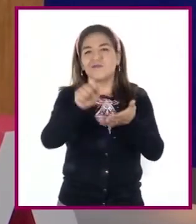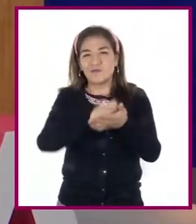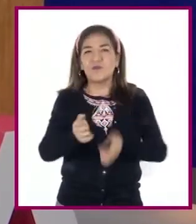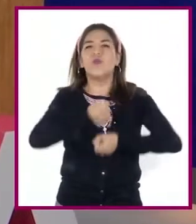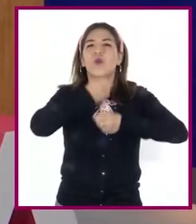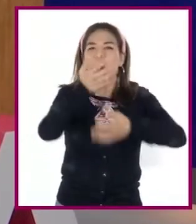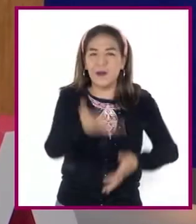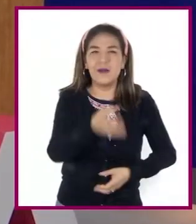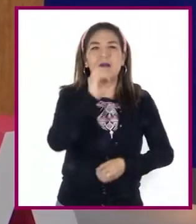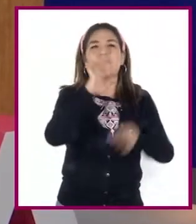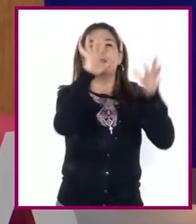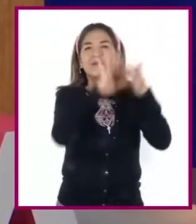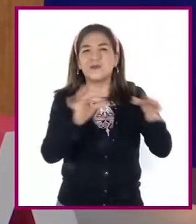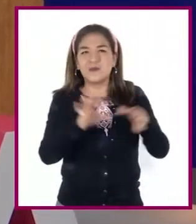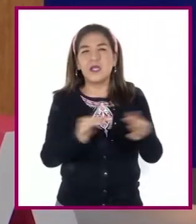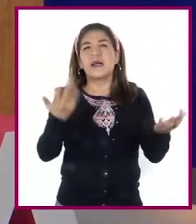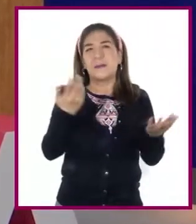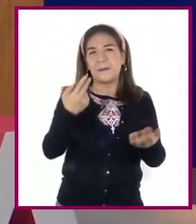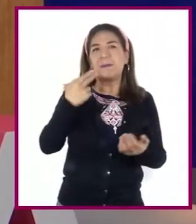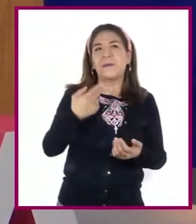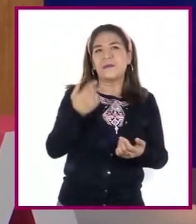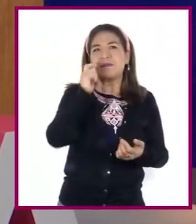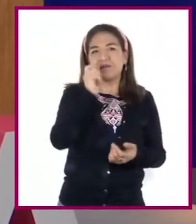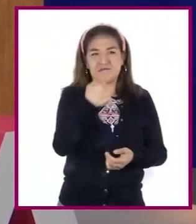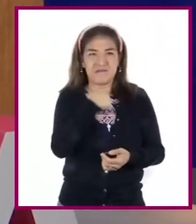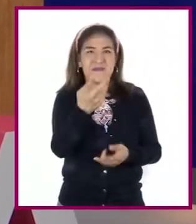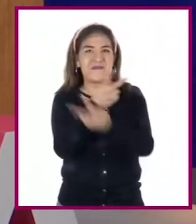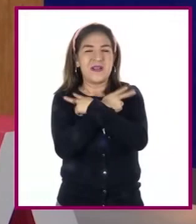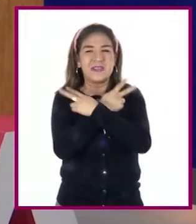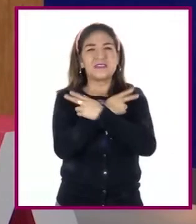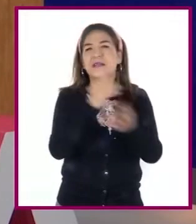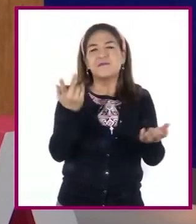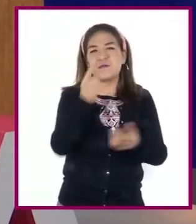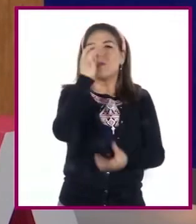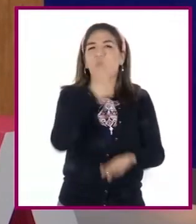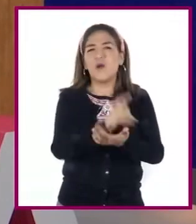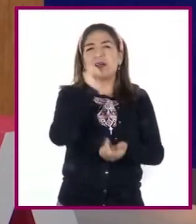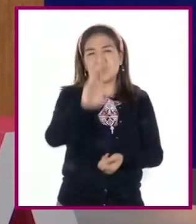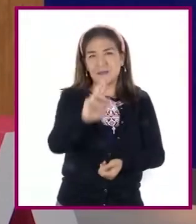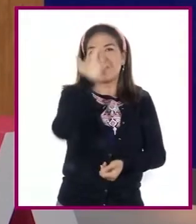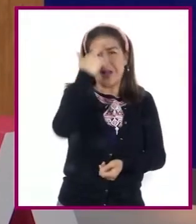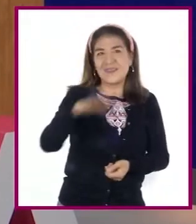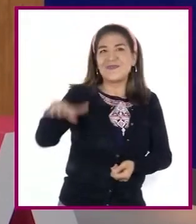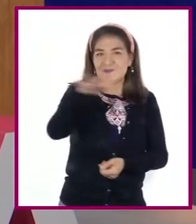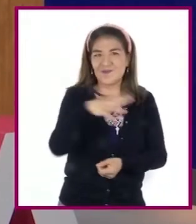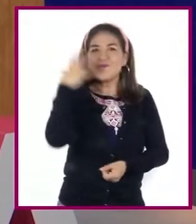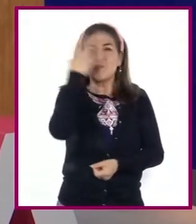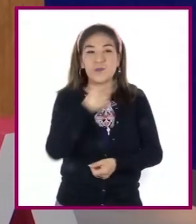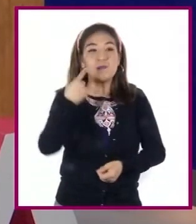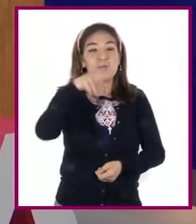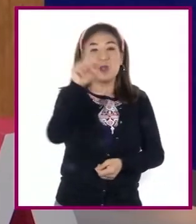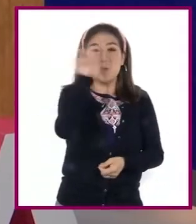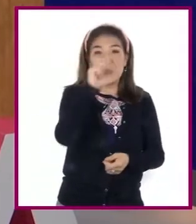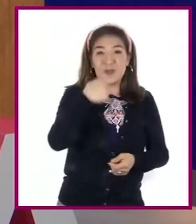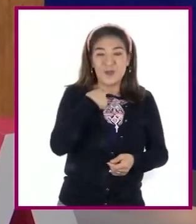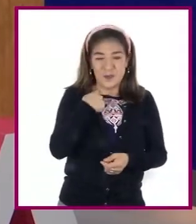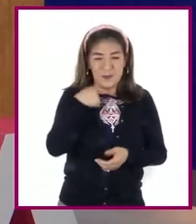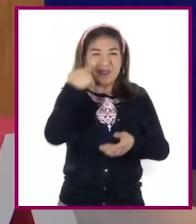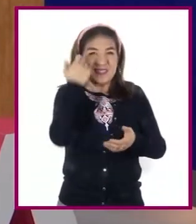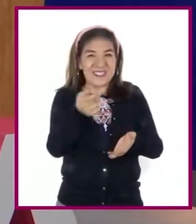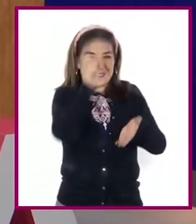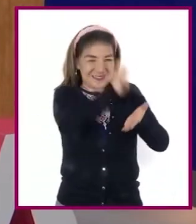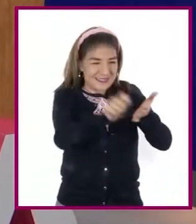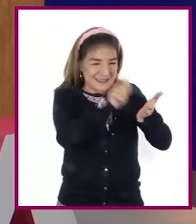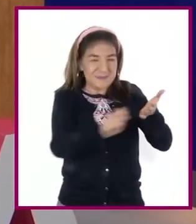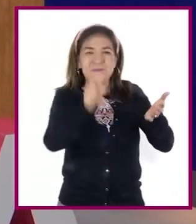o una narración de nuestras vacaciones. Yo recordaba muy bien todo, pero cuando trataba de buscar las palabras no